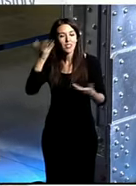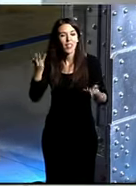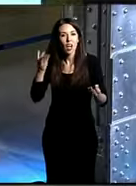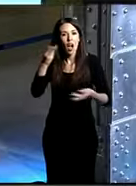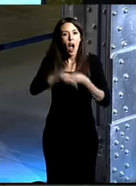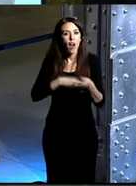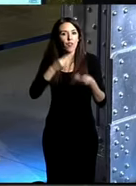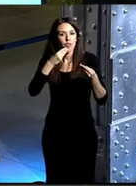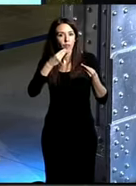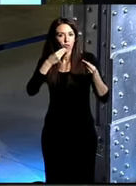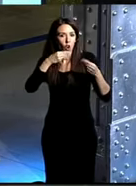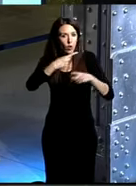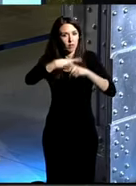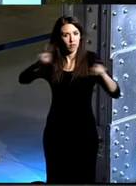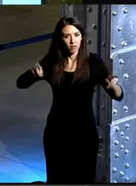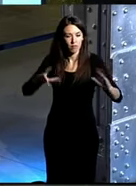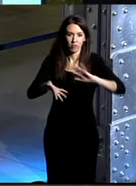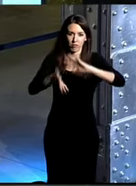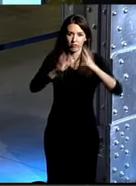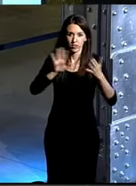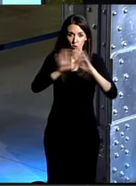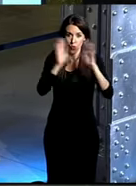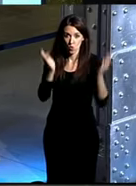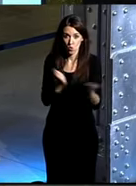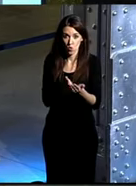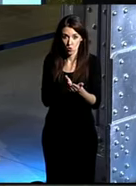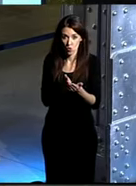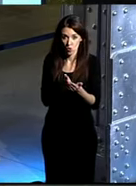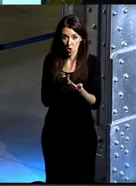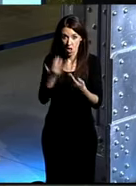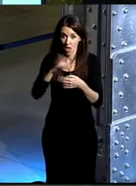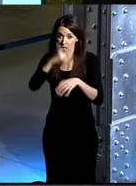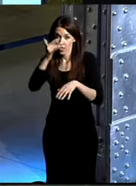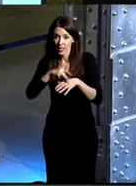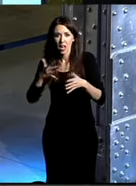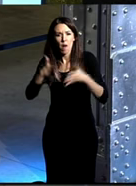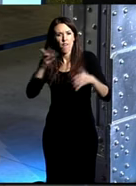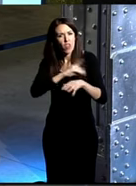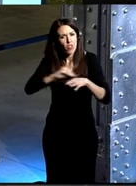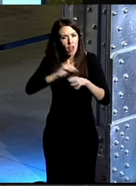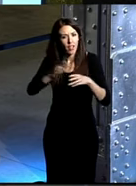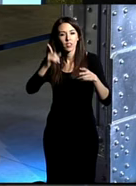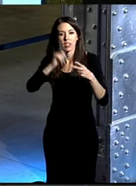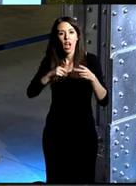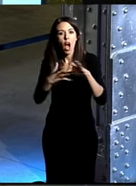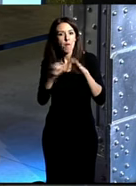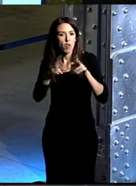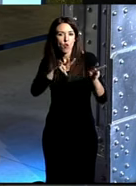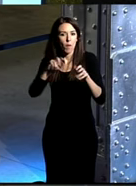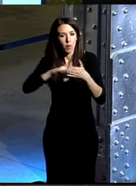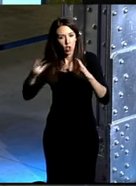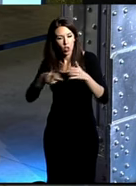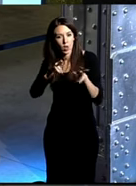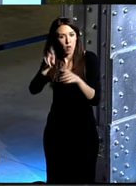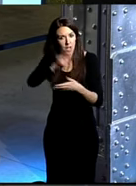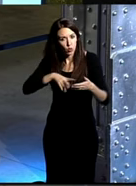haciendo hace historia, hace diferencia, está transformando el mundo. Las humanidades digitales tienen que ver con el Big Data, tienen que ver con la aplicación de nuevas metodologías, de